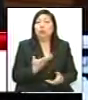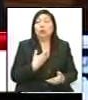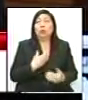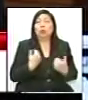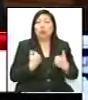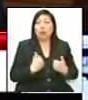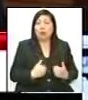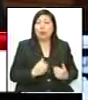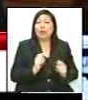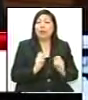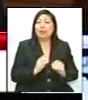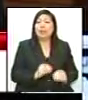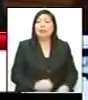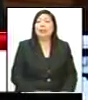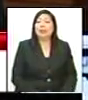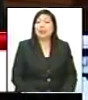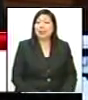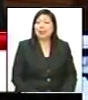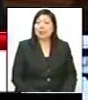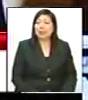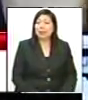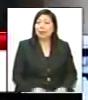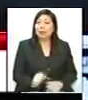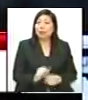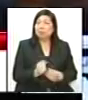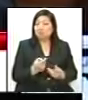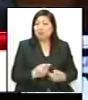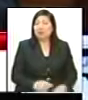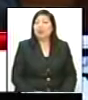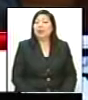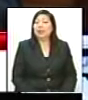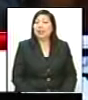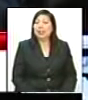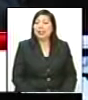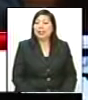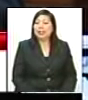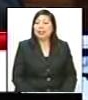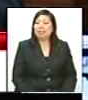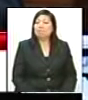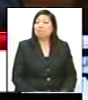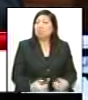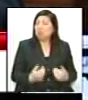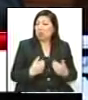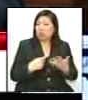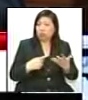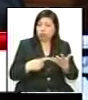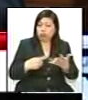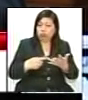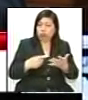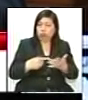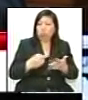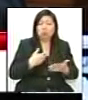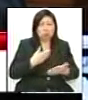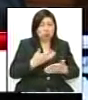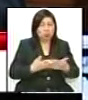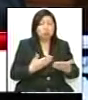Comercial de Sociedades y Títulos Valores, en los que sí tengo una gran experticia. Pero me ha